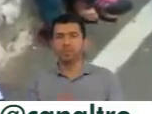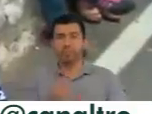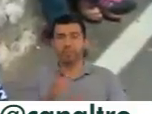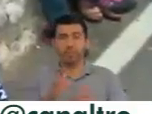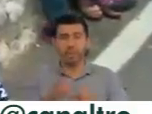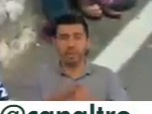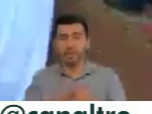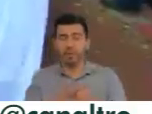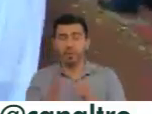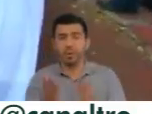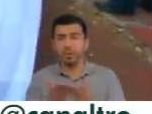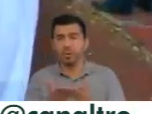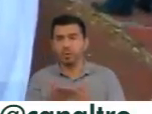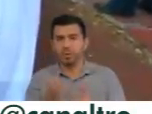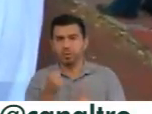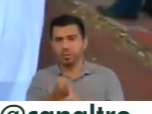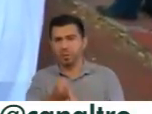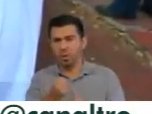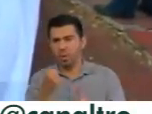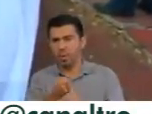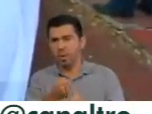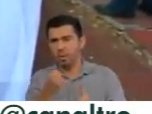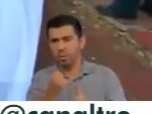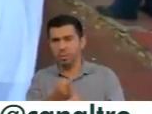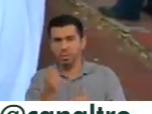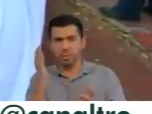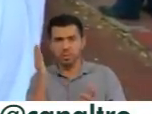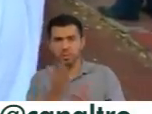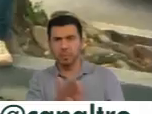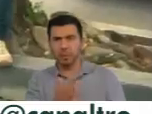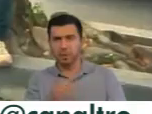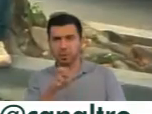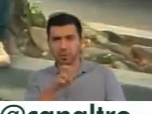Colombia ha sido de los más golpeados por la violencia, y los docentes de